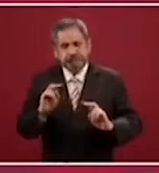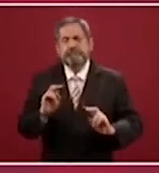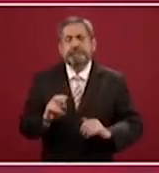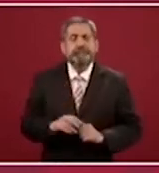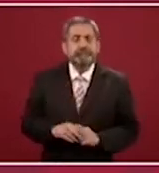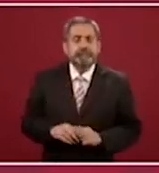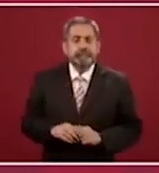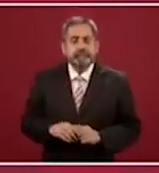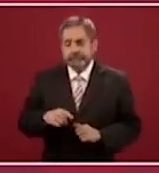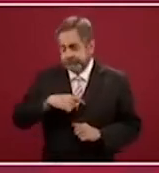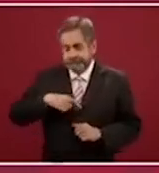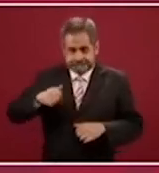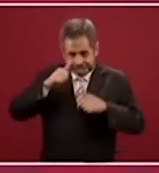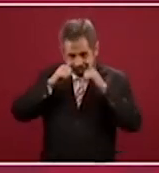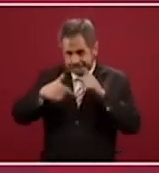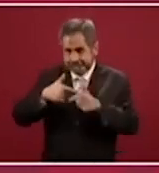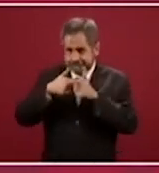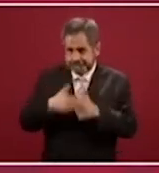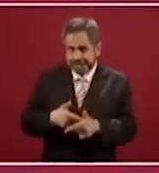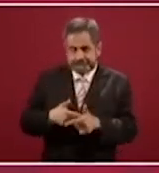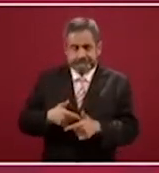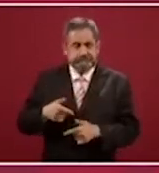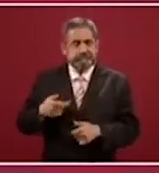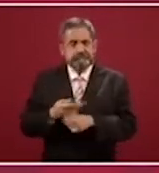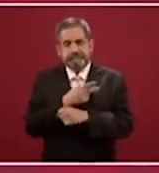a dejar de atender de